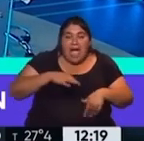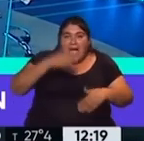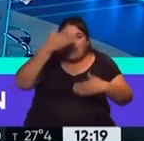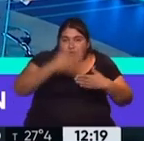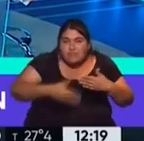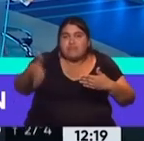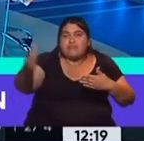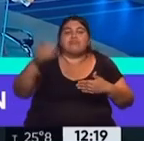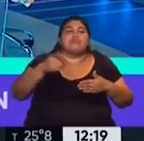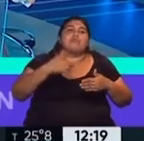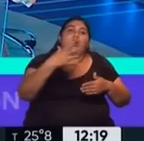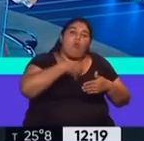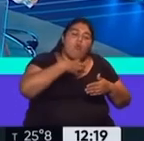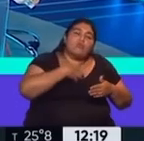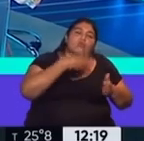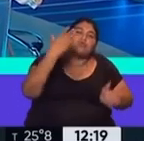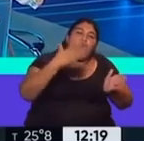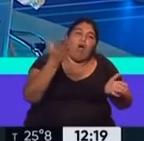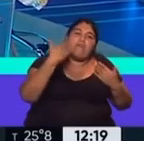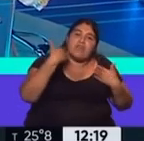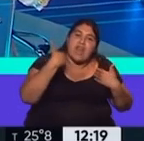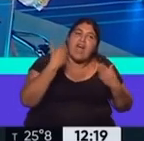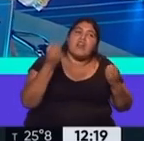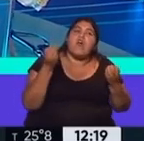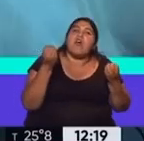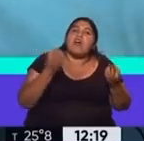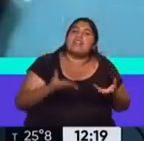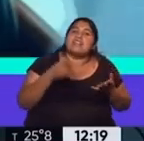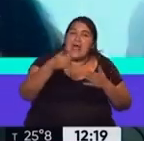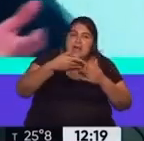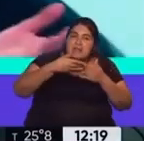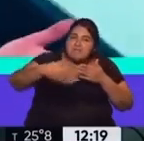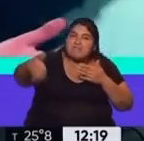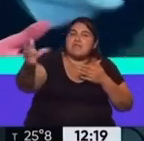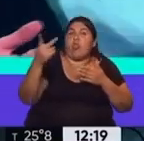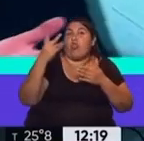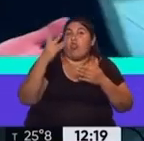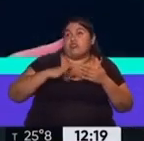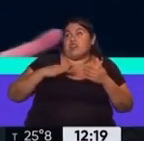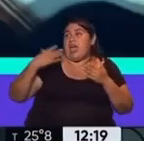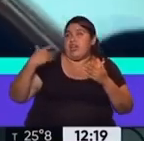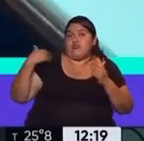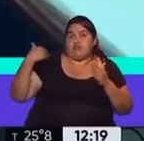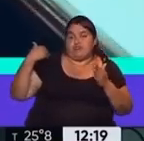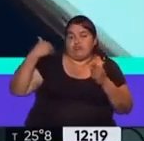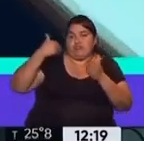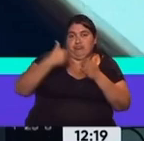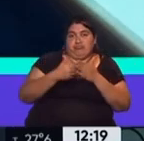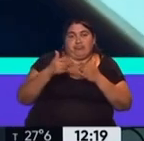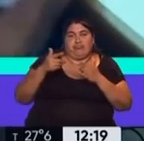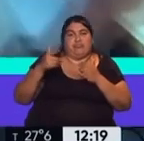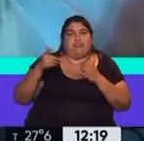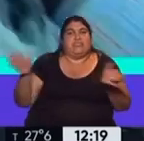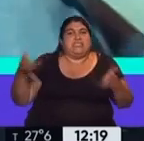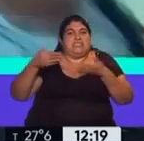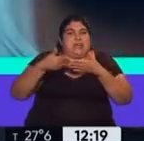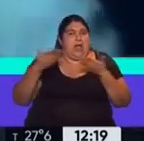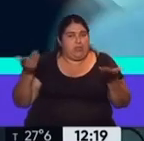cursos de verano que ofrece la universidad cómo se está preparando la matanza después de dos años de prácticamente una nula